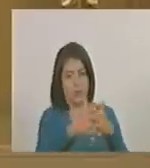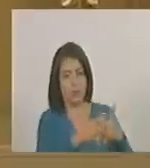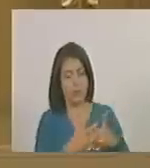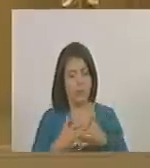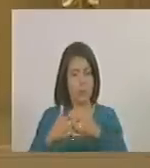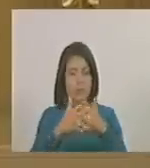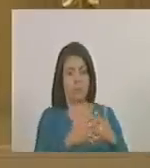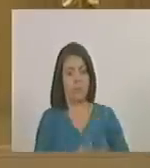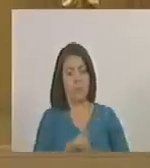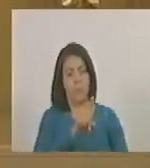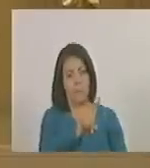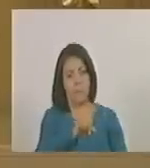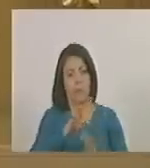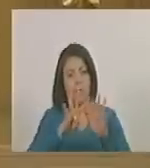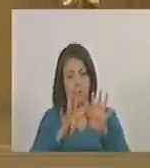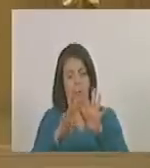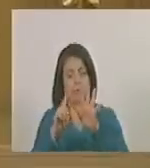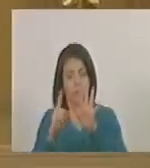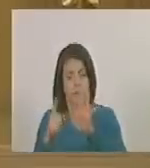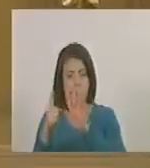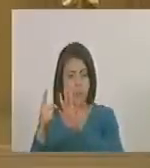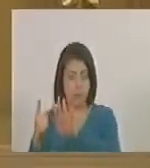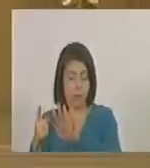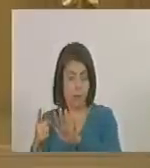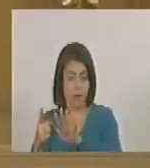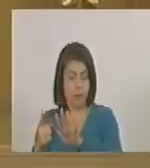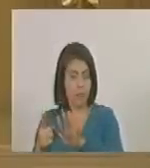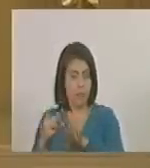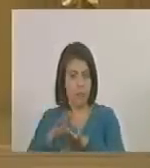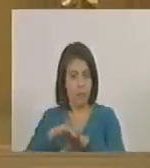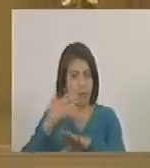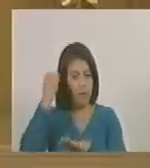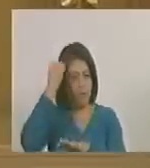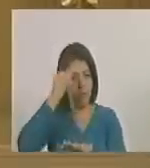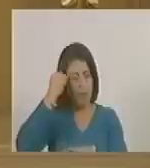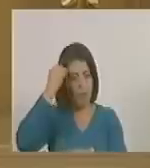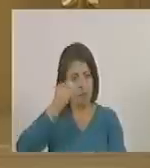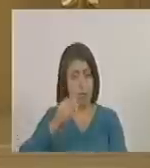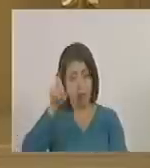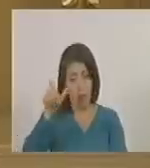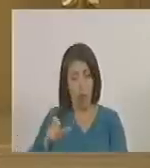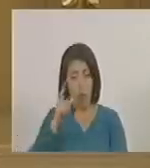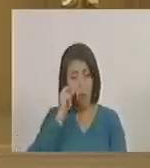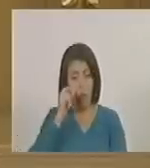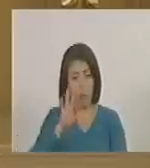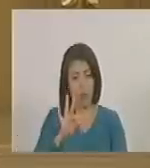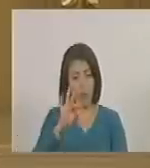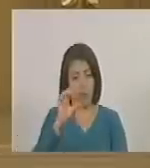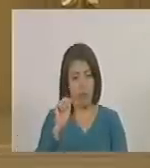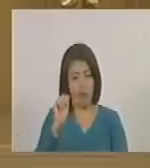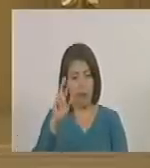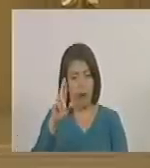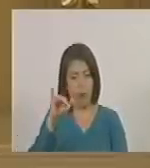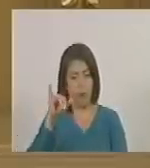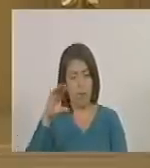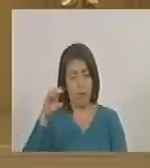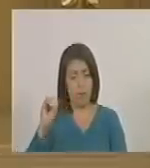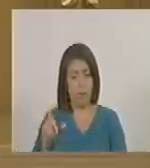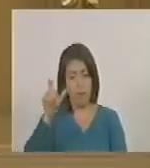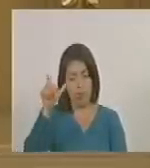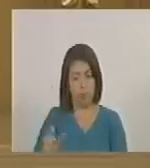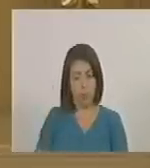estadounidense en 1966, por considerarse este mártir como una figura